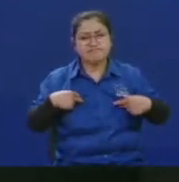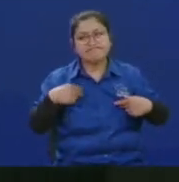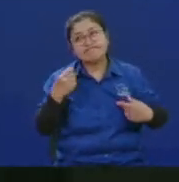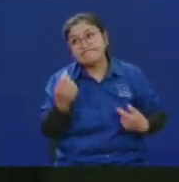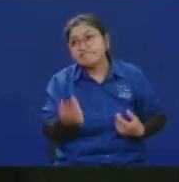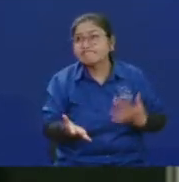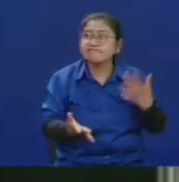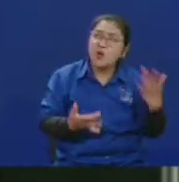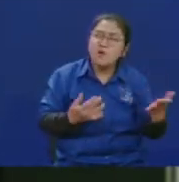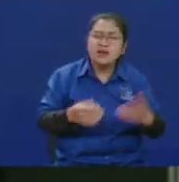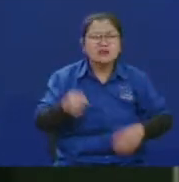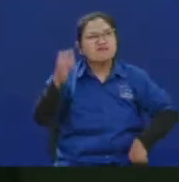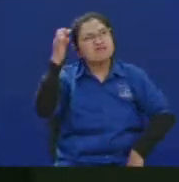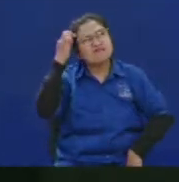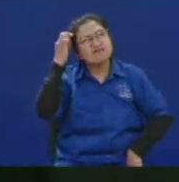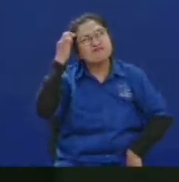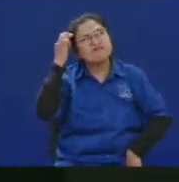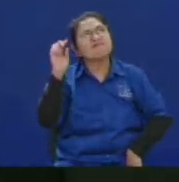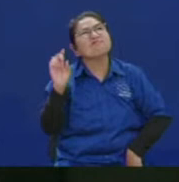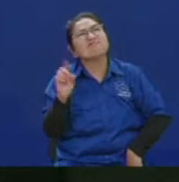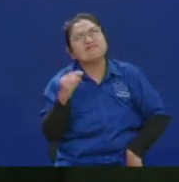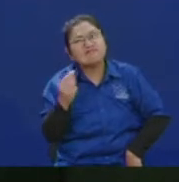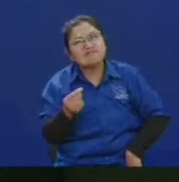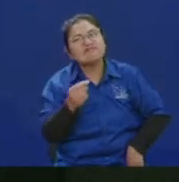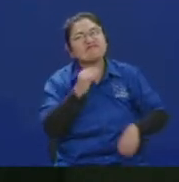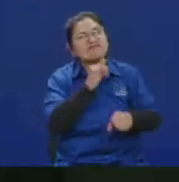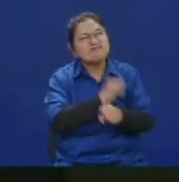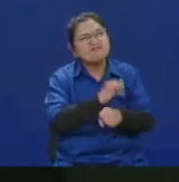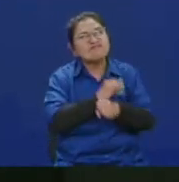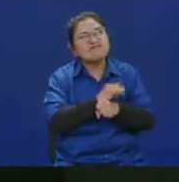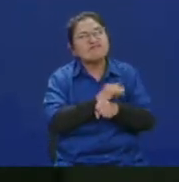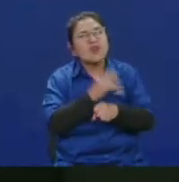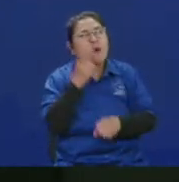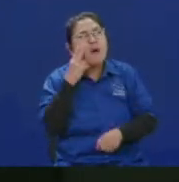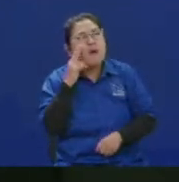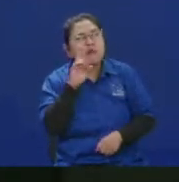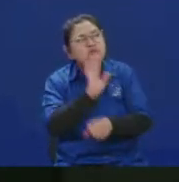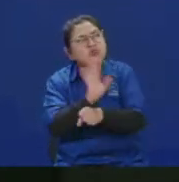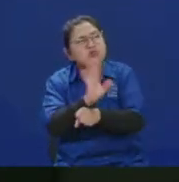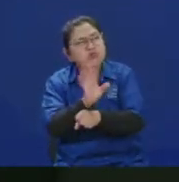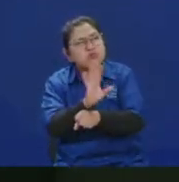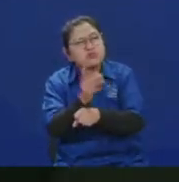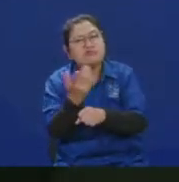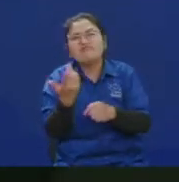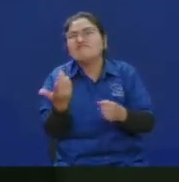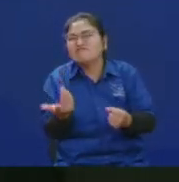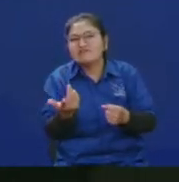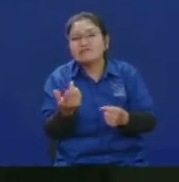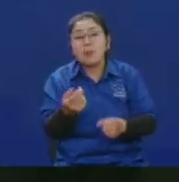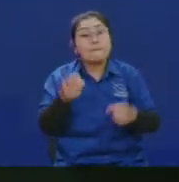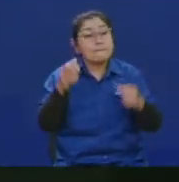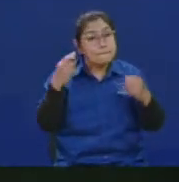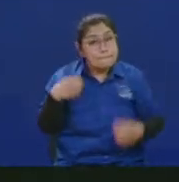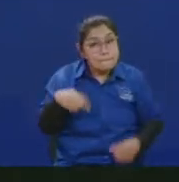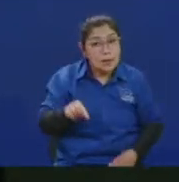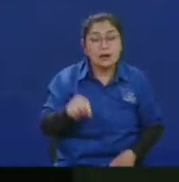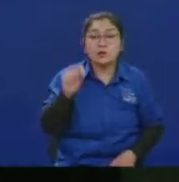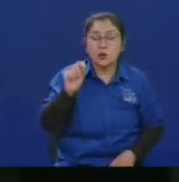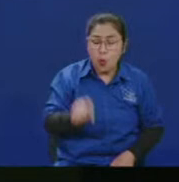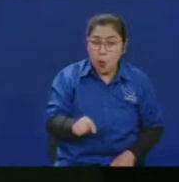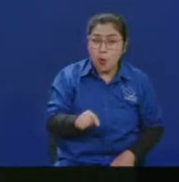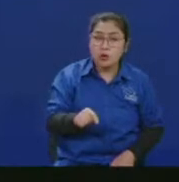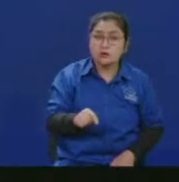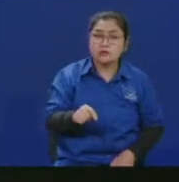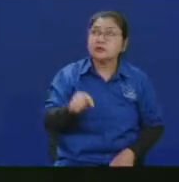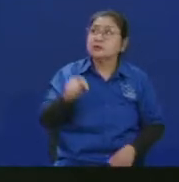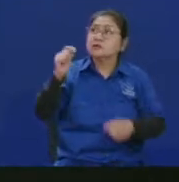venías pensando, ¿para qué voy a ir a esta iglesia? Pero hoy el Señor está extendiendo su amor. Ayúdame a